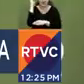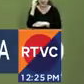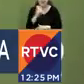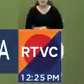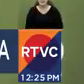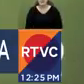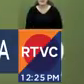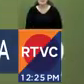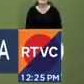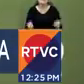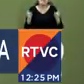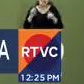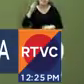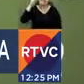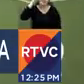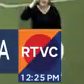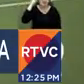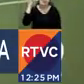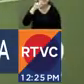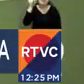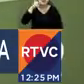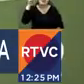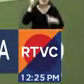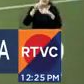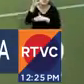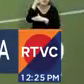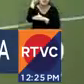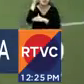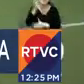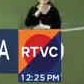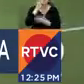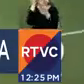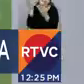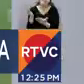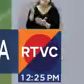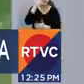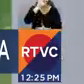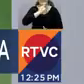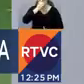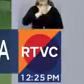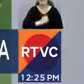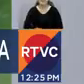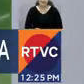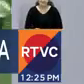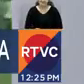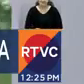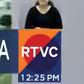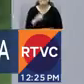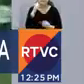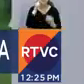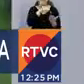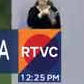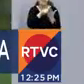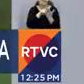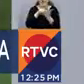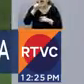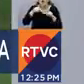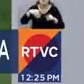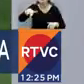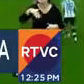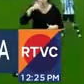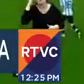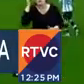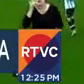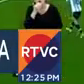Y cómo no, el máximo goleador de la historia del equipo, Radamel Falcao García. Como siempre aparecen los nombres de los que no están: